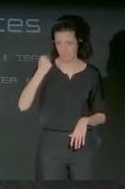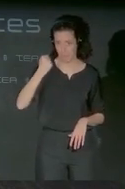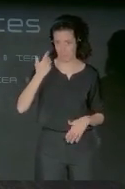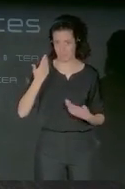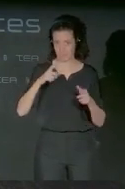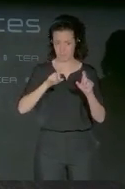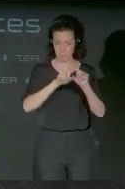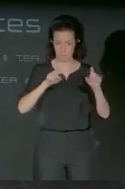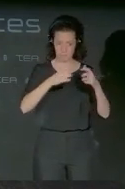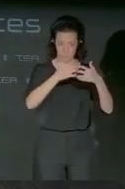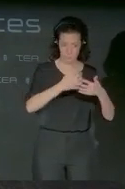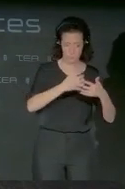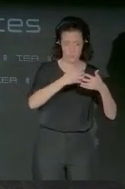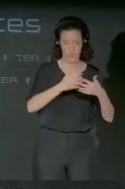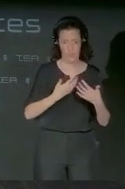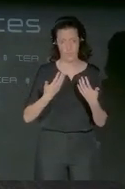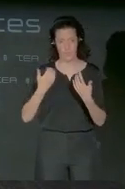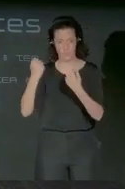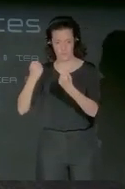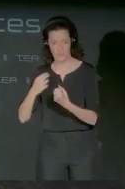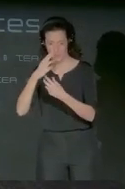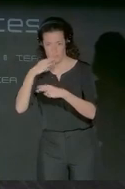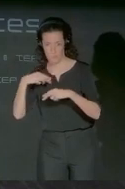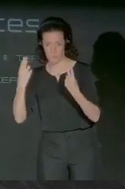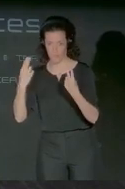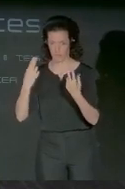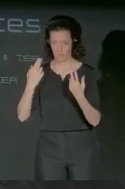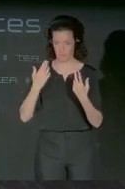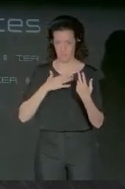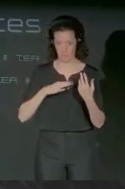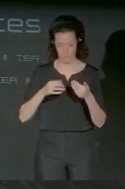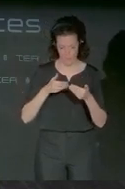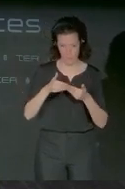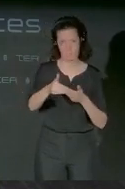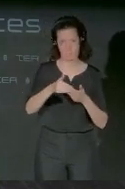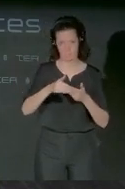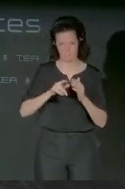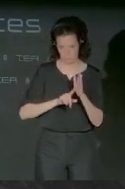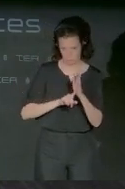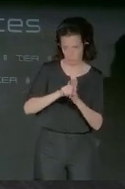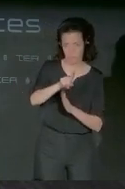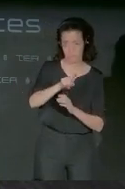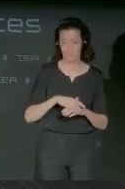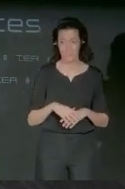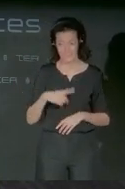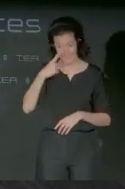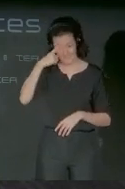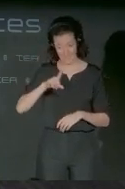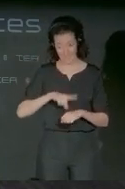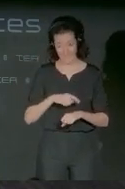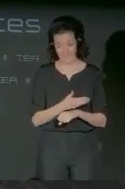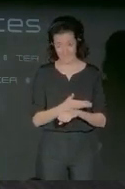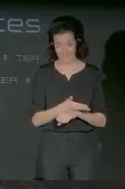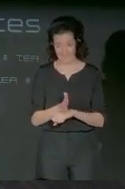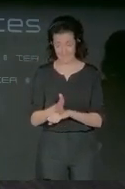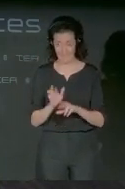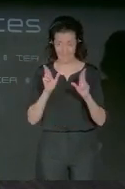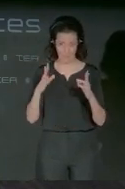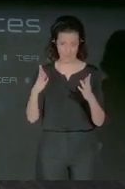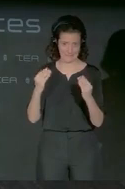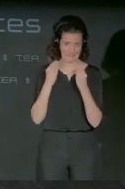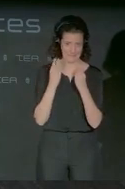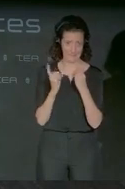instituciones públicas de camino por hacer y recorrer. Sé que voy fuera de tiempo y espero que no me regañen mucho, pero había planteado